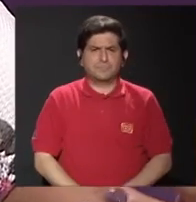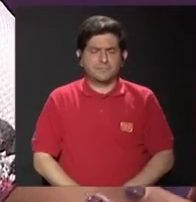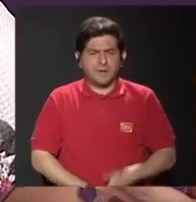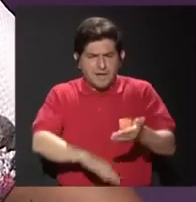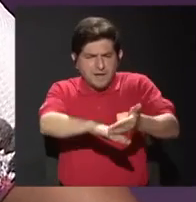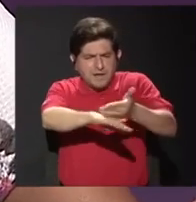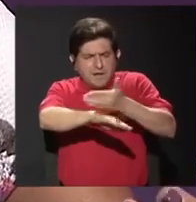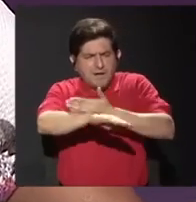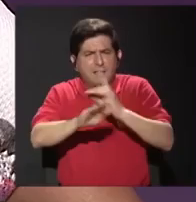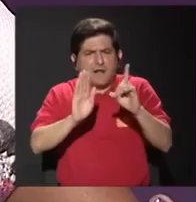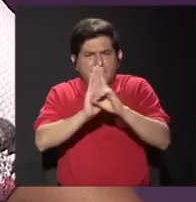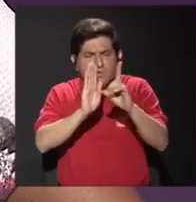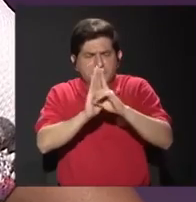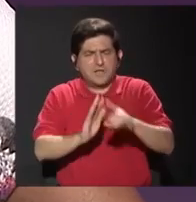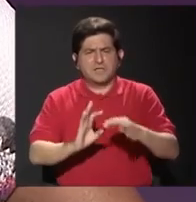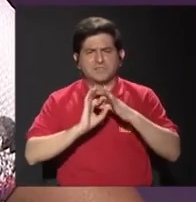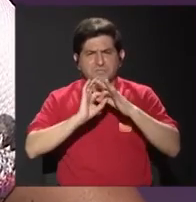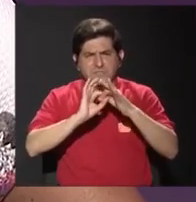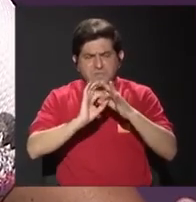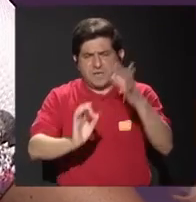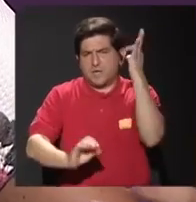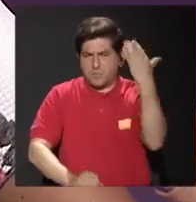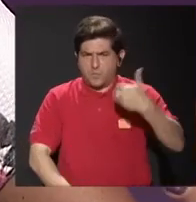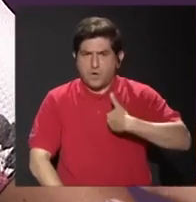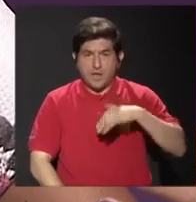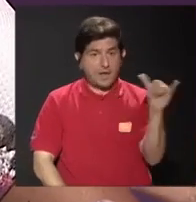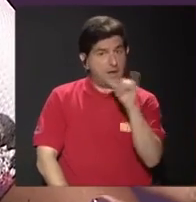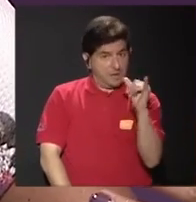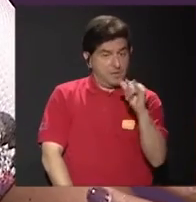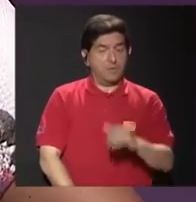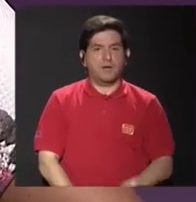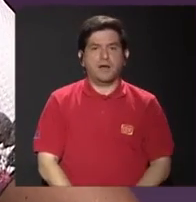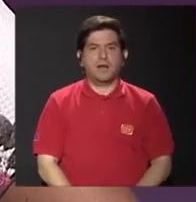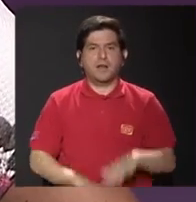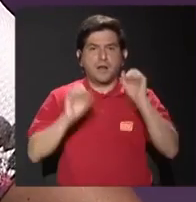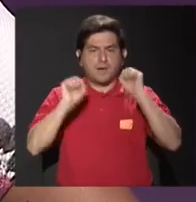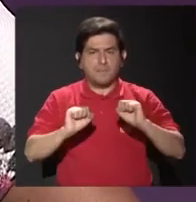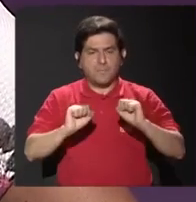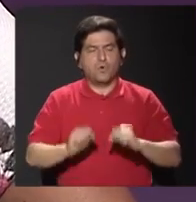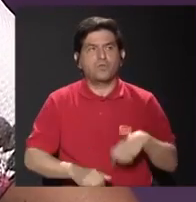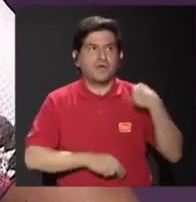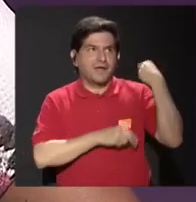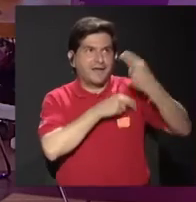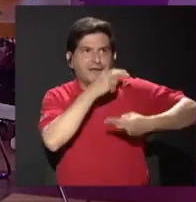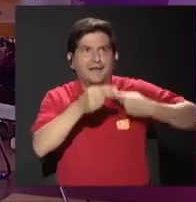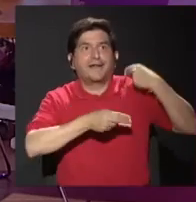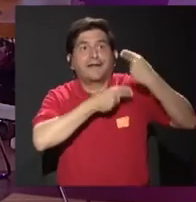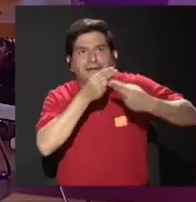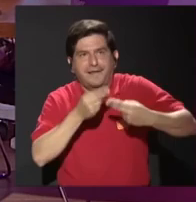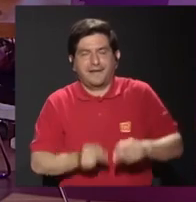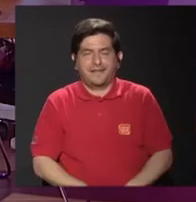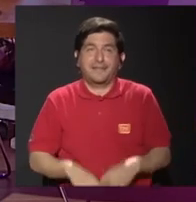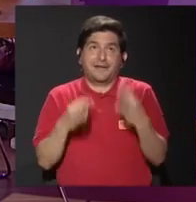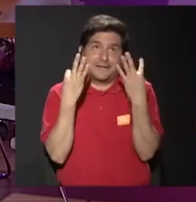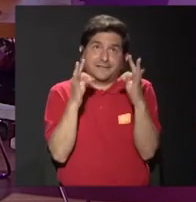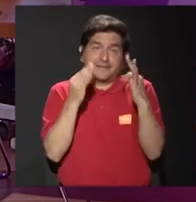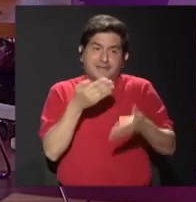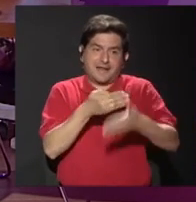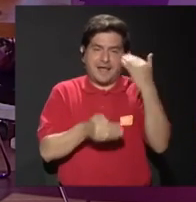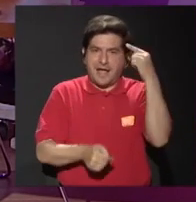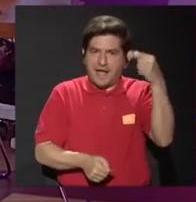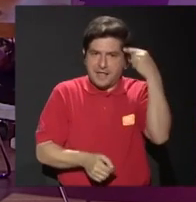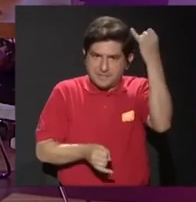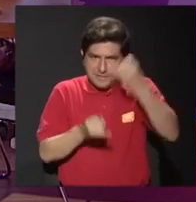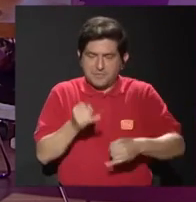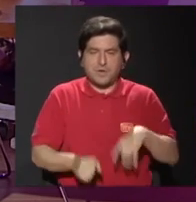avanzar estos derechos sexuales de las mujeres y también para heredarnos si es posible antes de que este gobierno se vaya